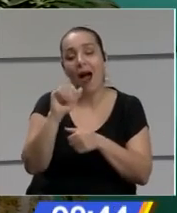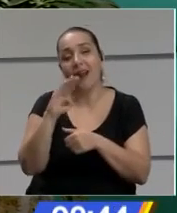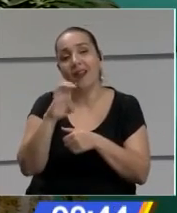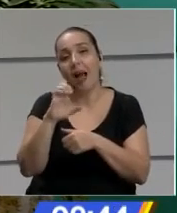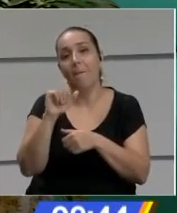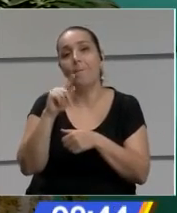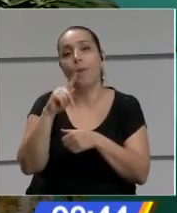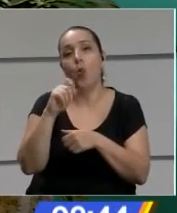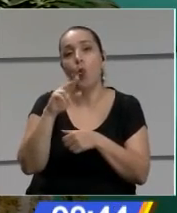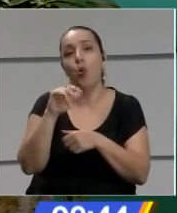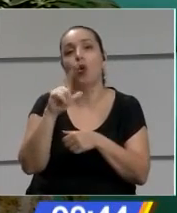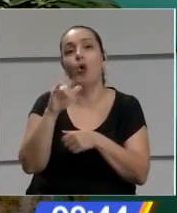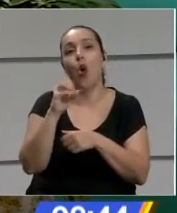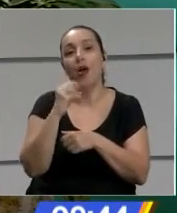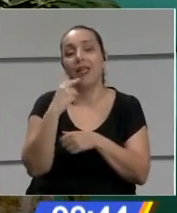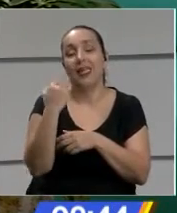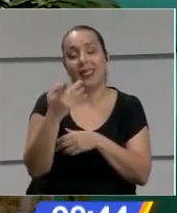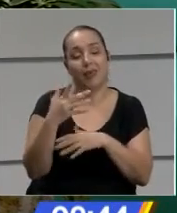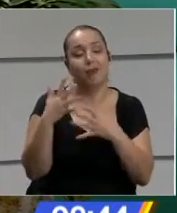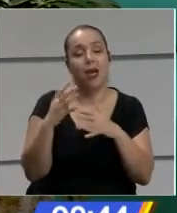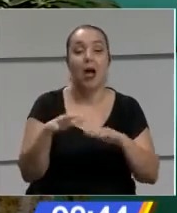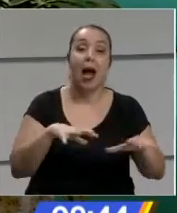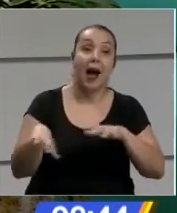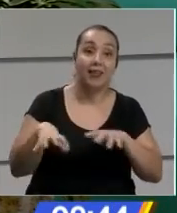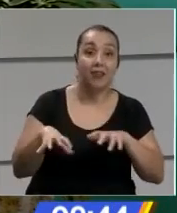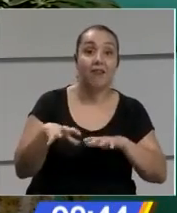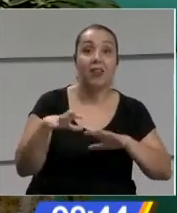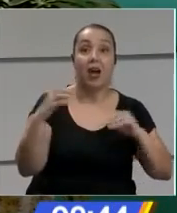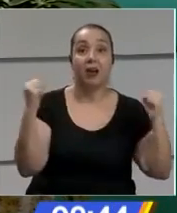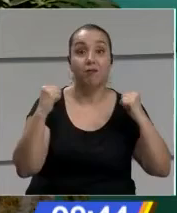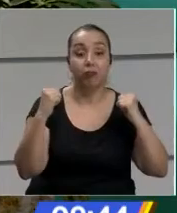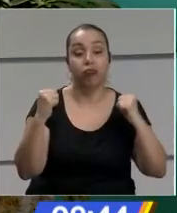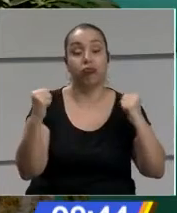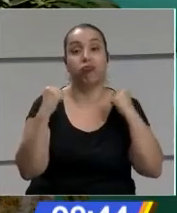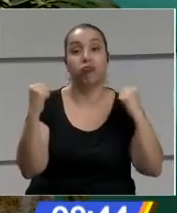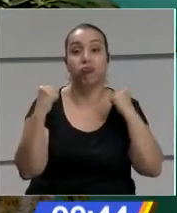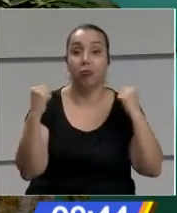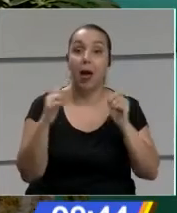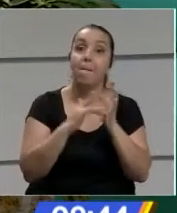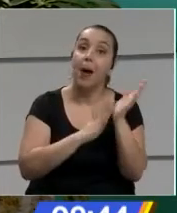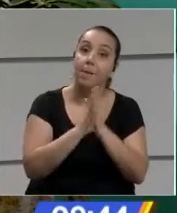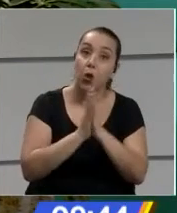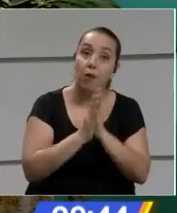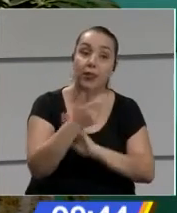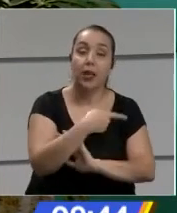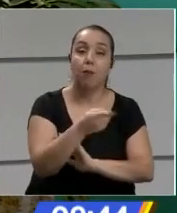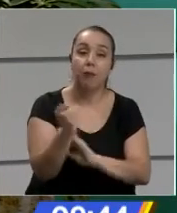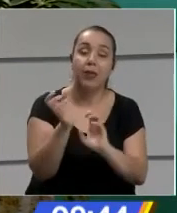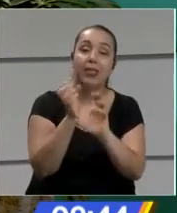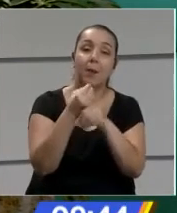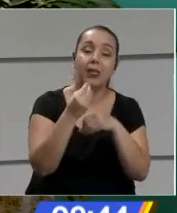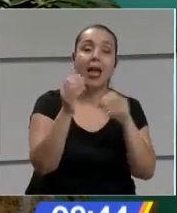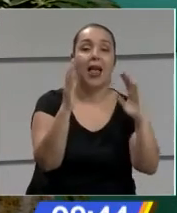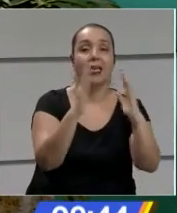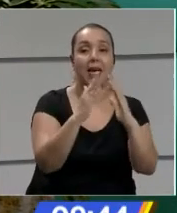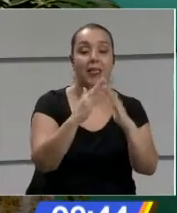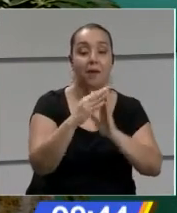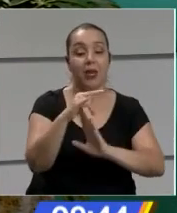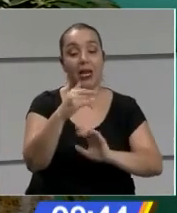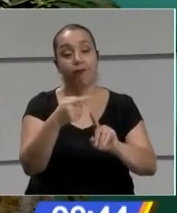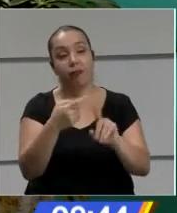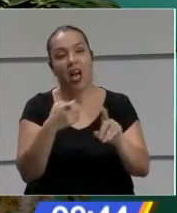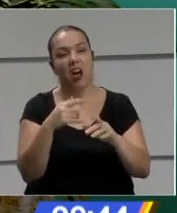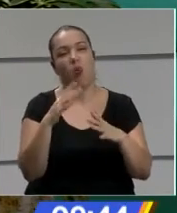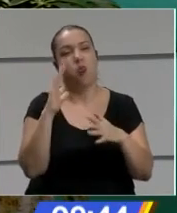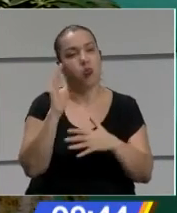qué bonita clase, la clase de actividad física. Bueno, aprovechenla, sáquenle mucho provecho, hagan las cosas en casa. Jorge Gómez, que dice,